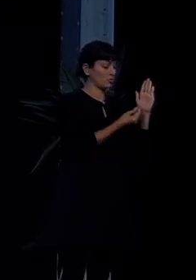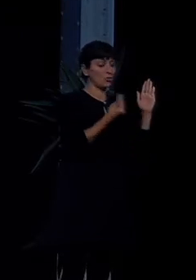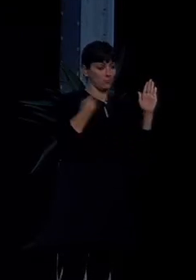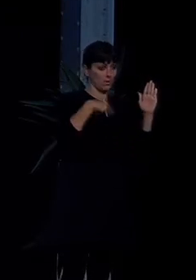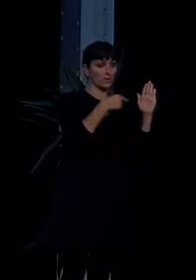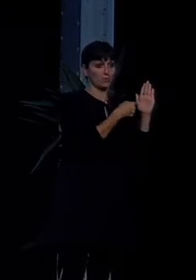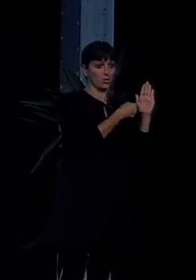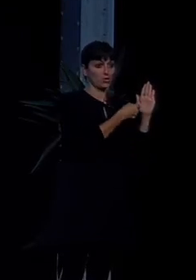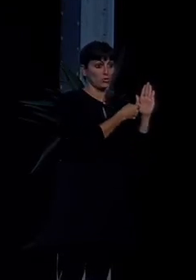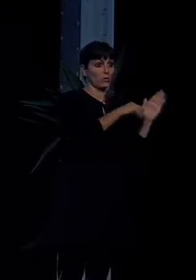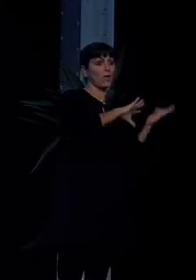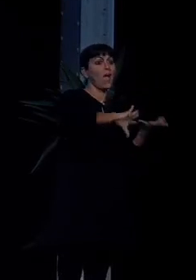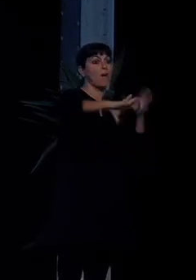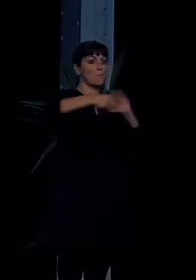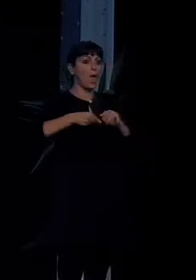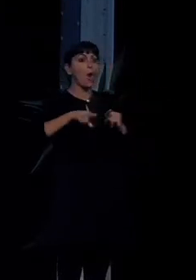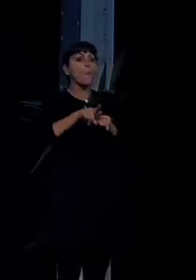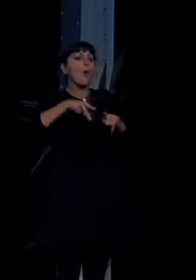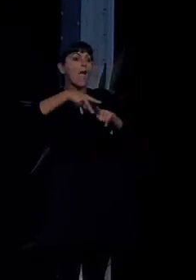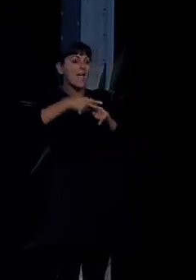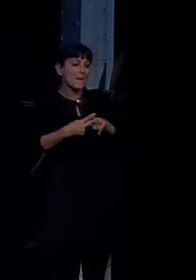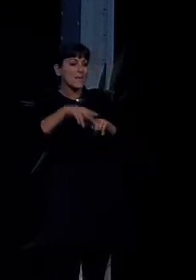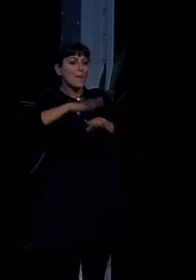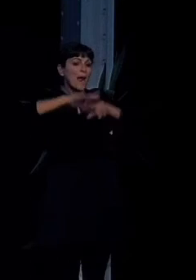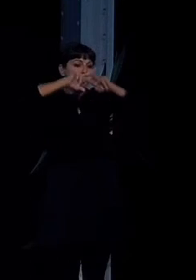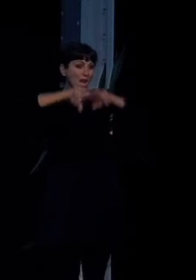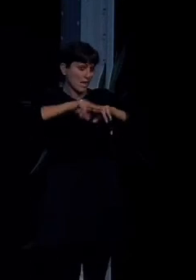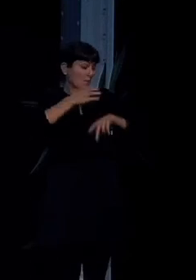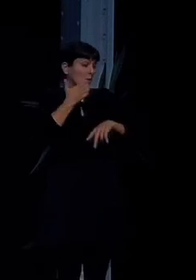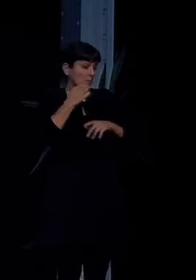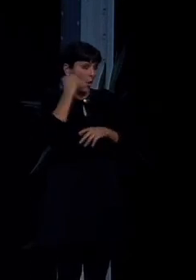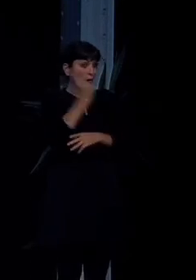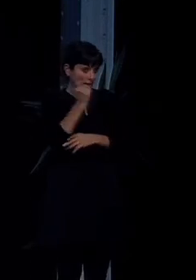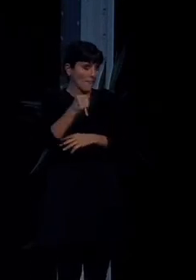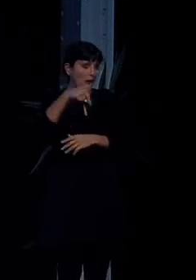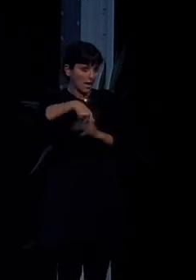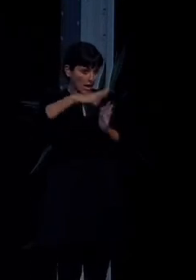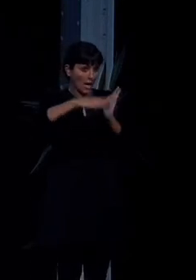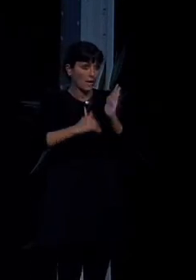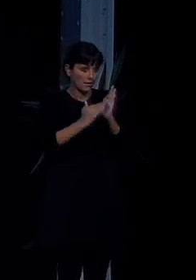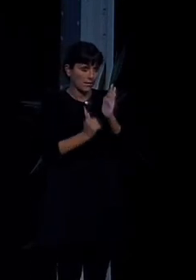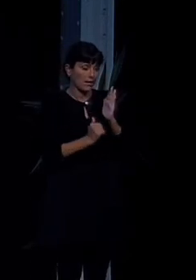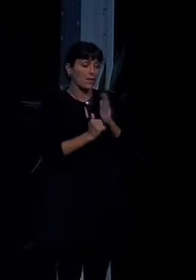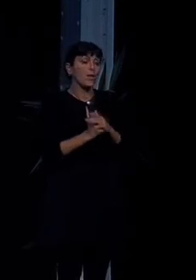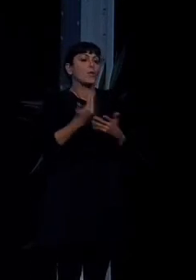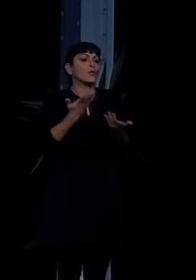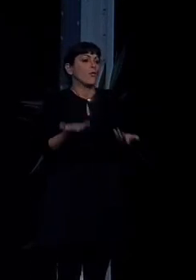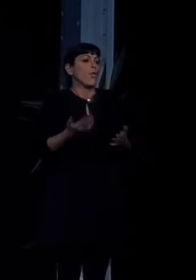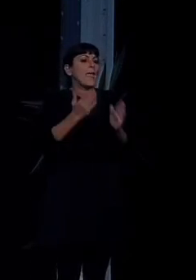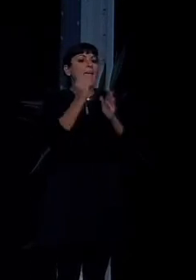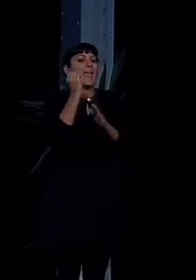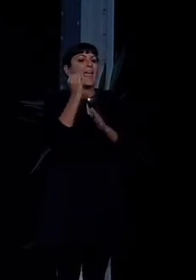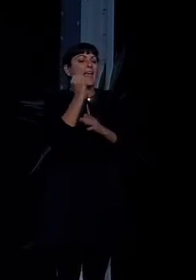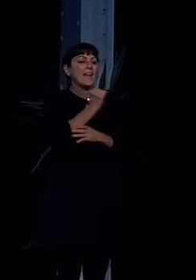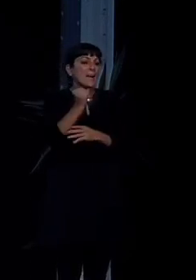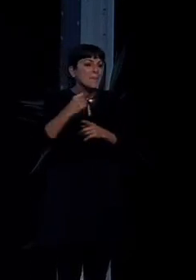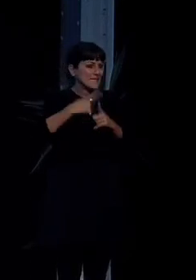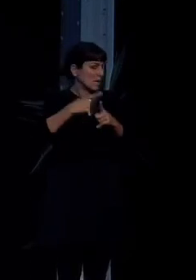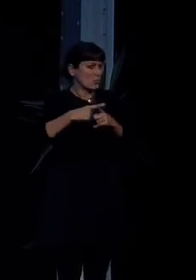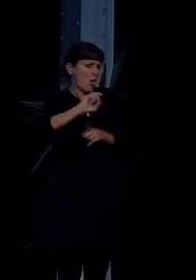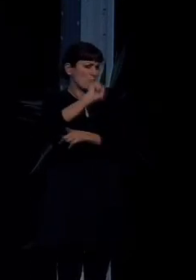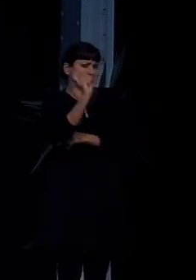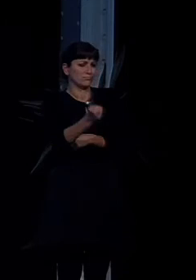herramienta analítica al crimen de Alcácer o cualquier otro crimen sexual, lo que me ha permitido es